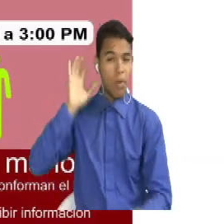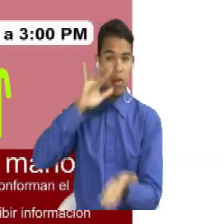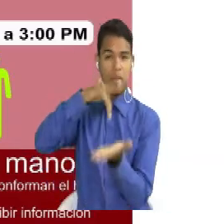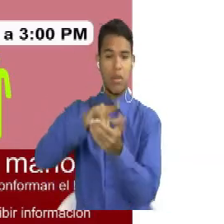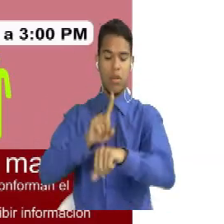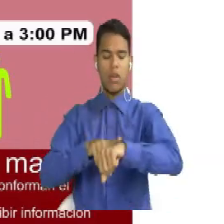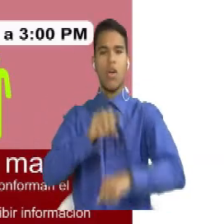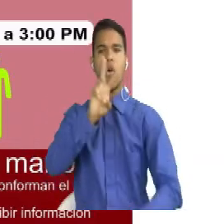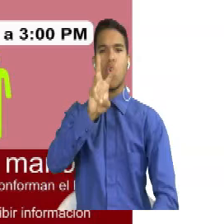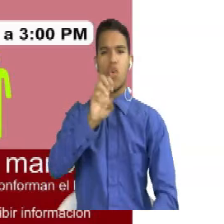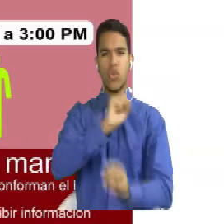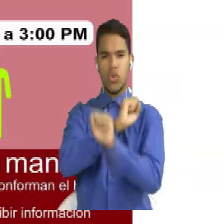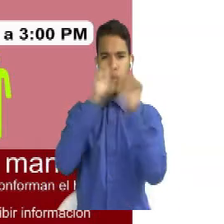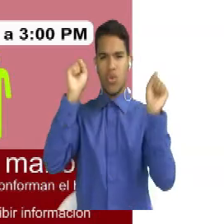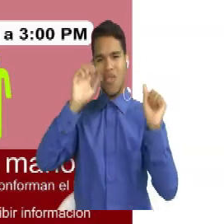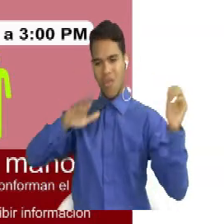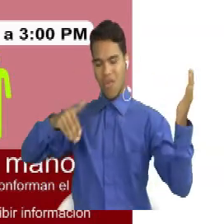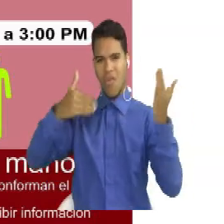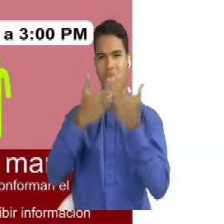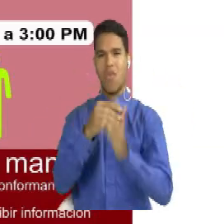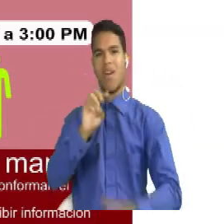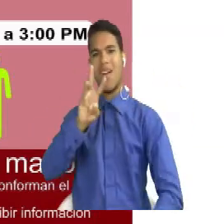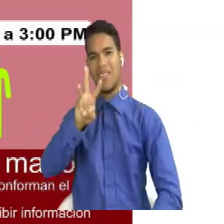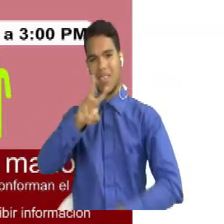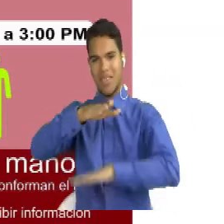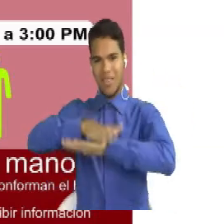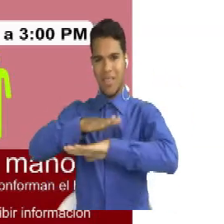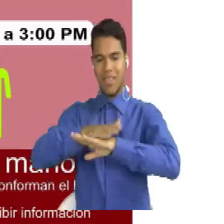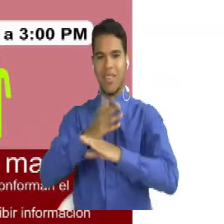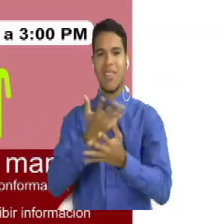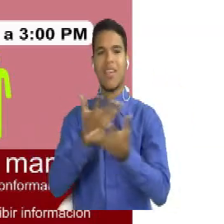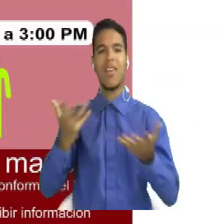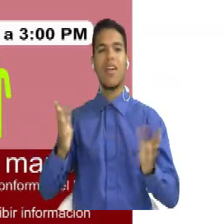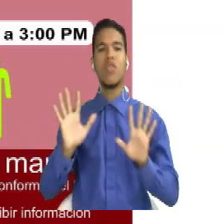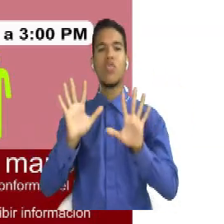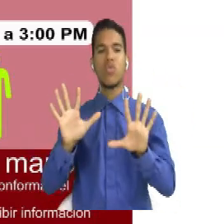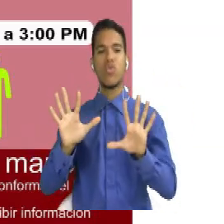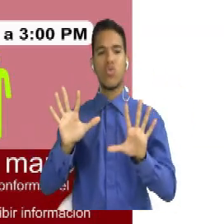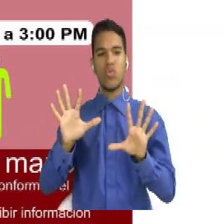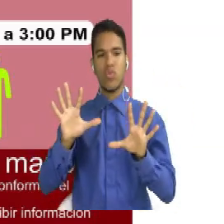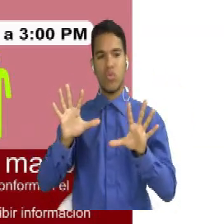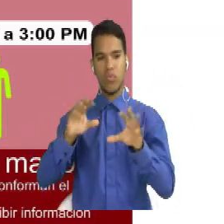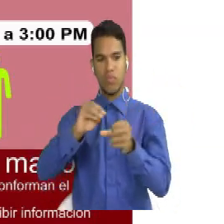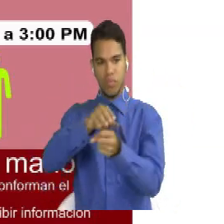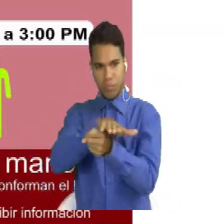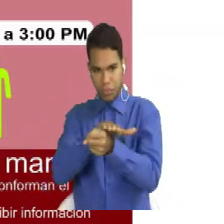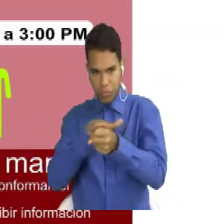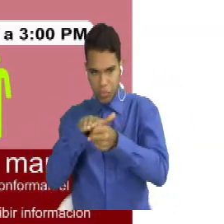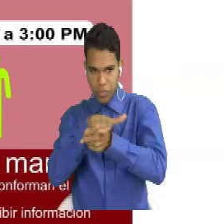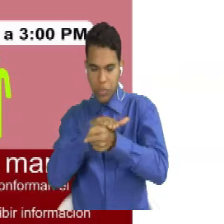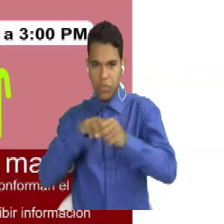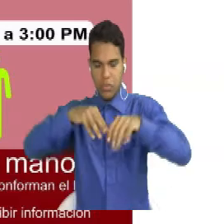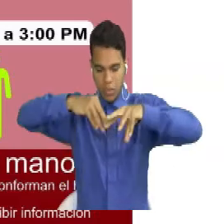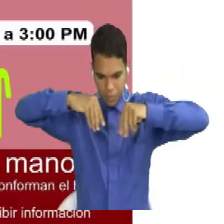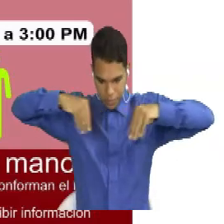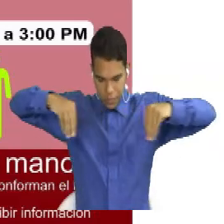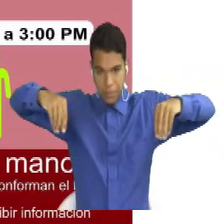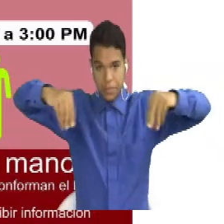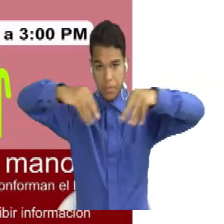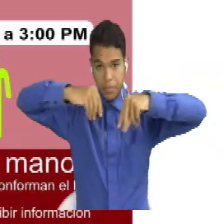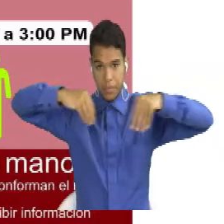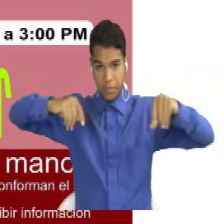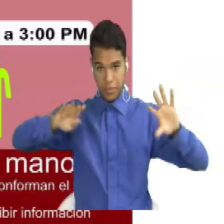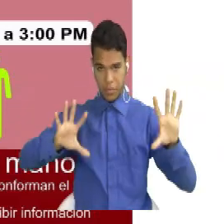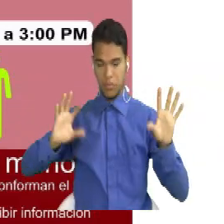3 de la tarde en la comunidad del Poblado y también con la unidad móvil en el barrio Arenal. Ahí está la información,